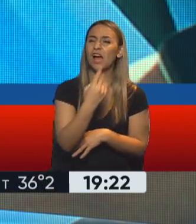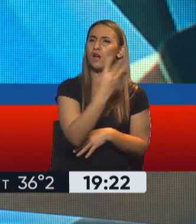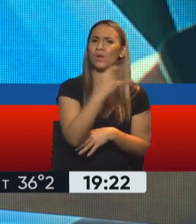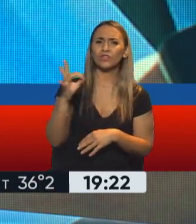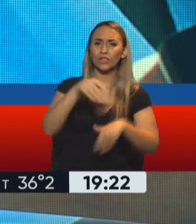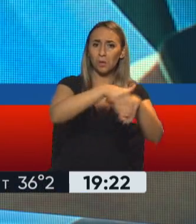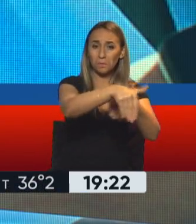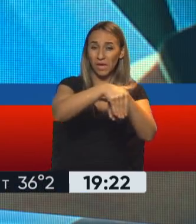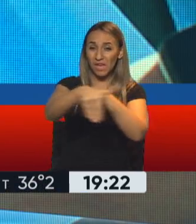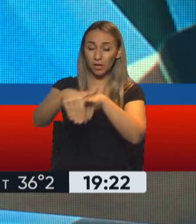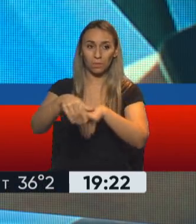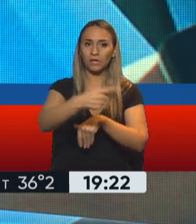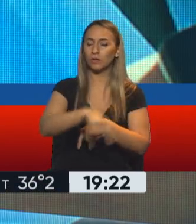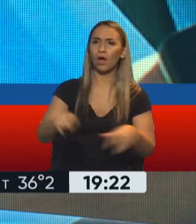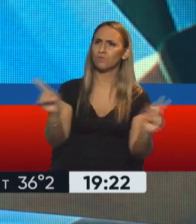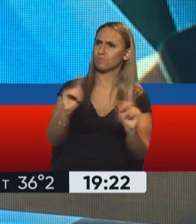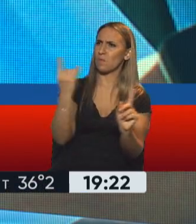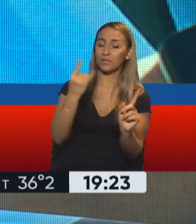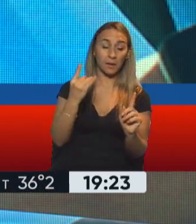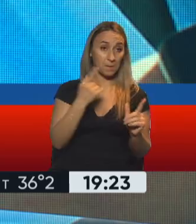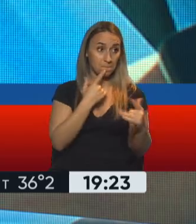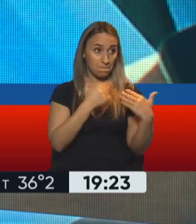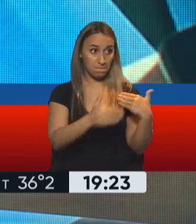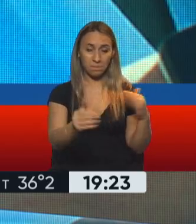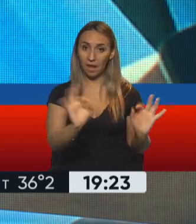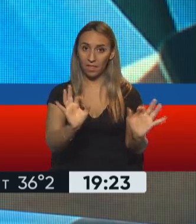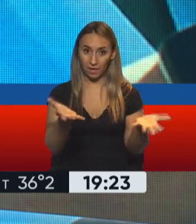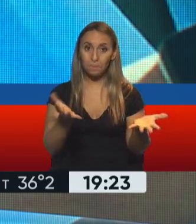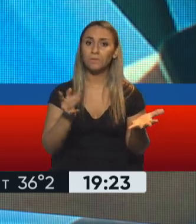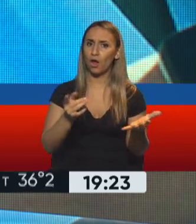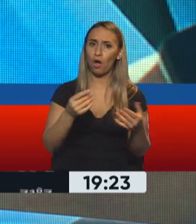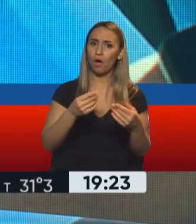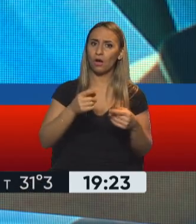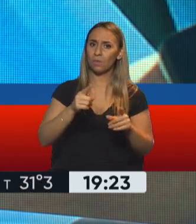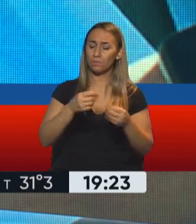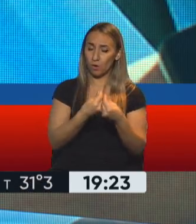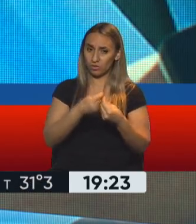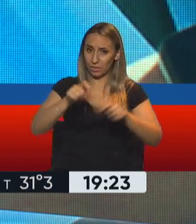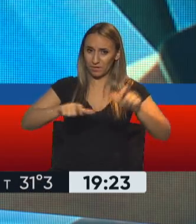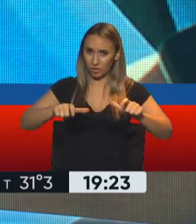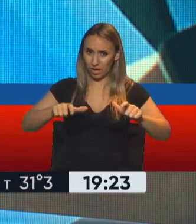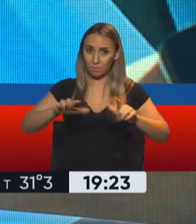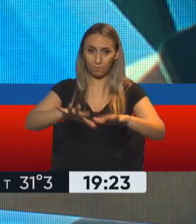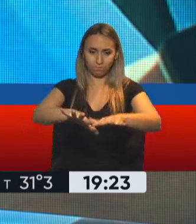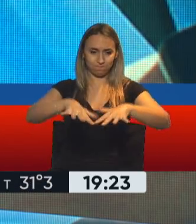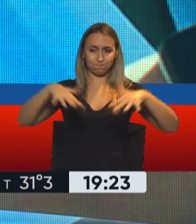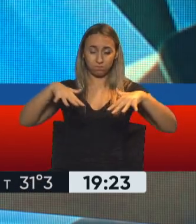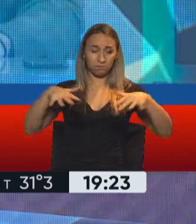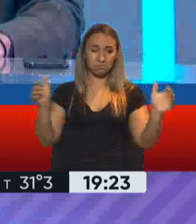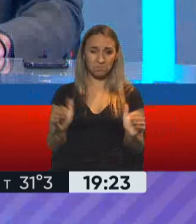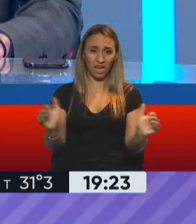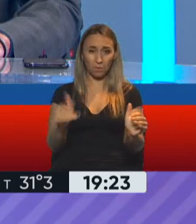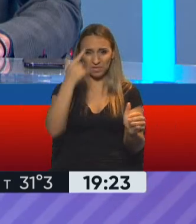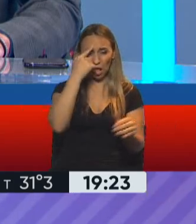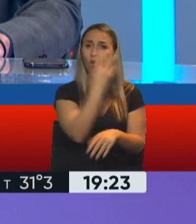que nadie salió a desmentir mientras circulaban estos días, pero la cantidad de gente que estaba alrededor del palco, digamos, era mucho menor. En realidad es curioso,